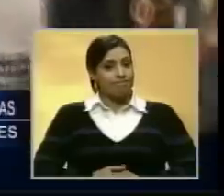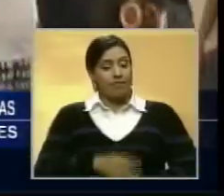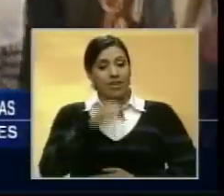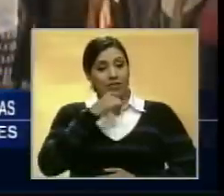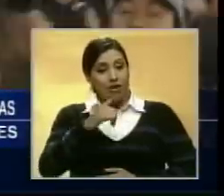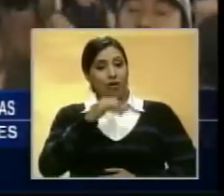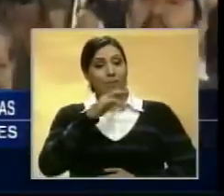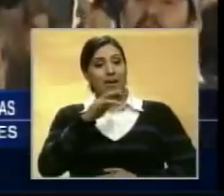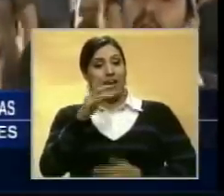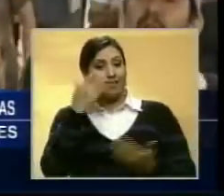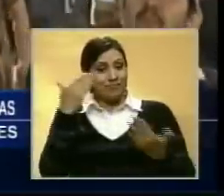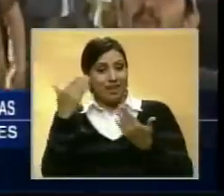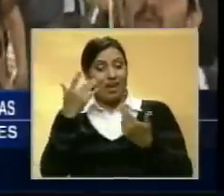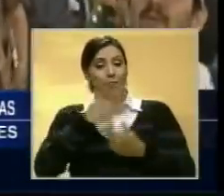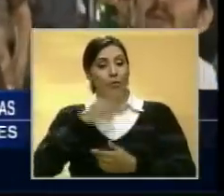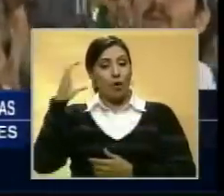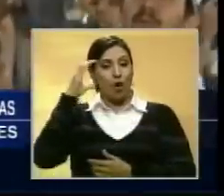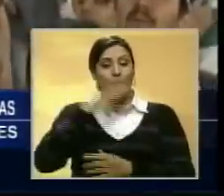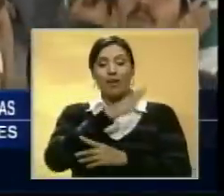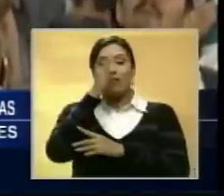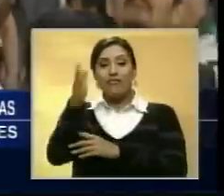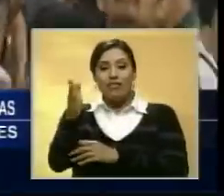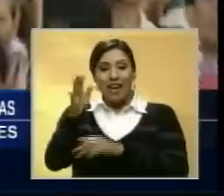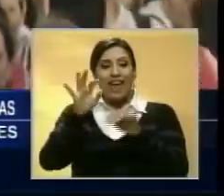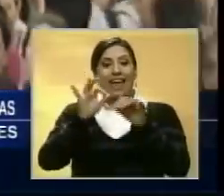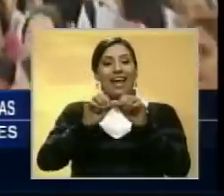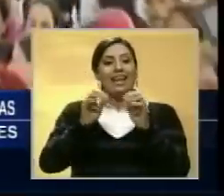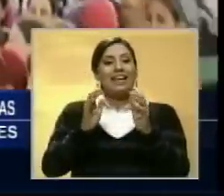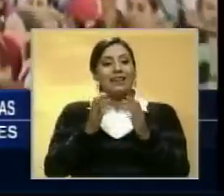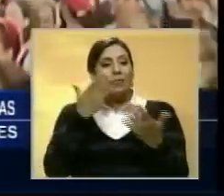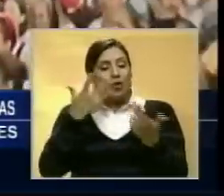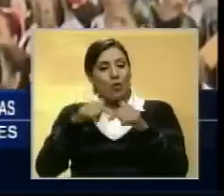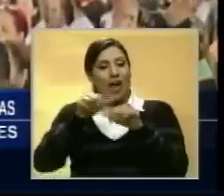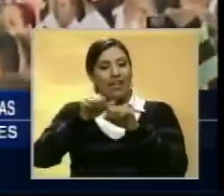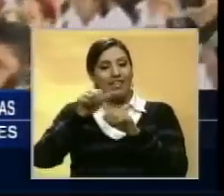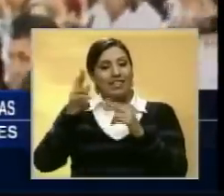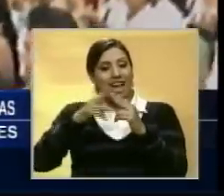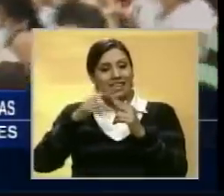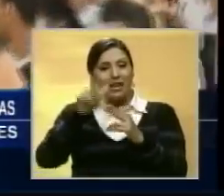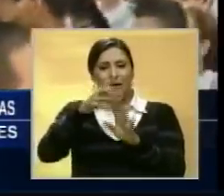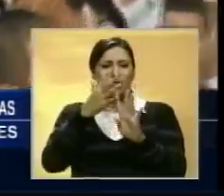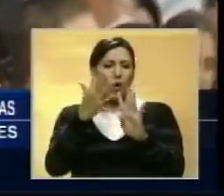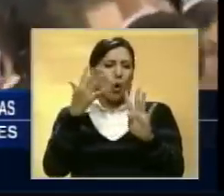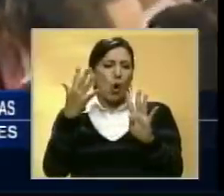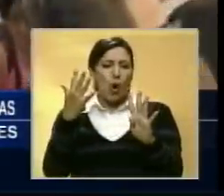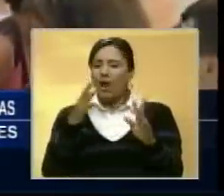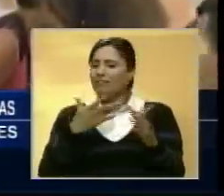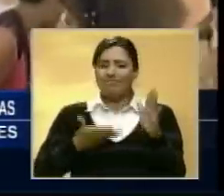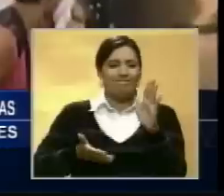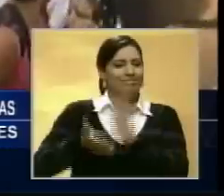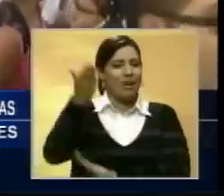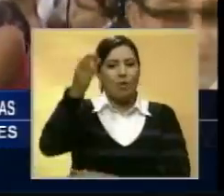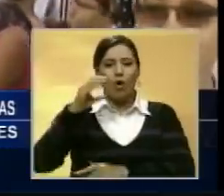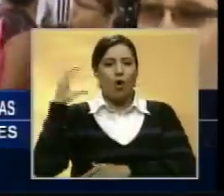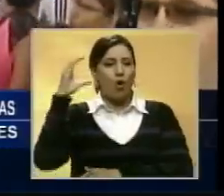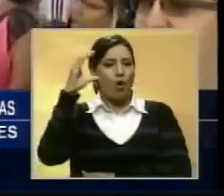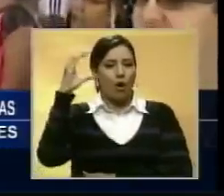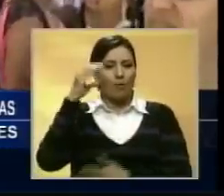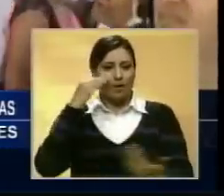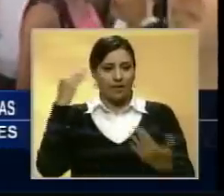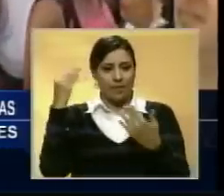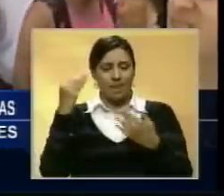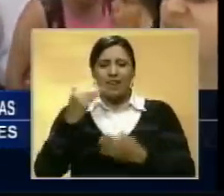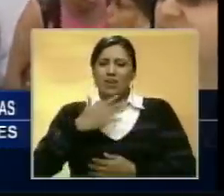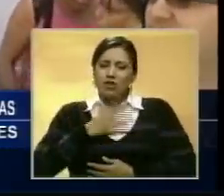Noticias Caracol llegó hasta San Antonio del Táchira, evidenció las largas filas que hacían los venezolanos para poder pasar a Colombia. Esto